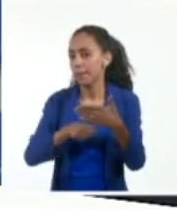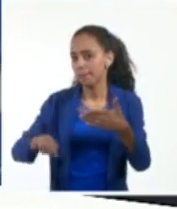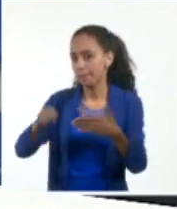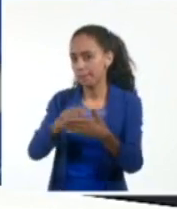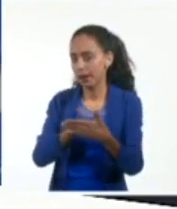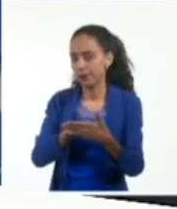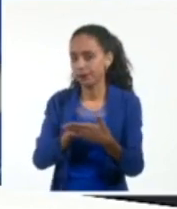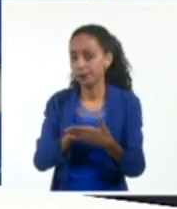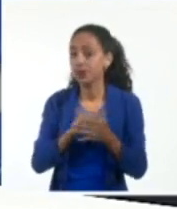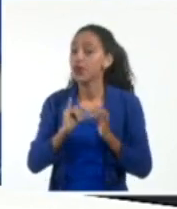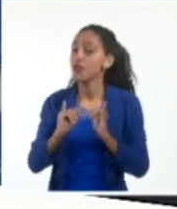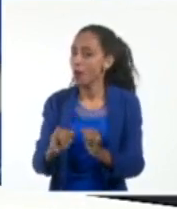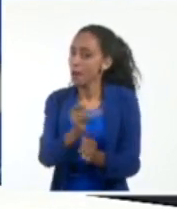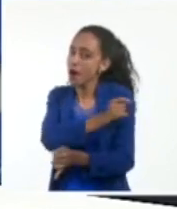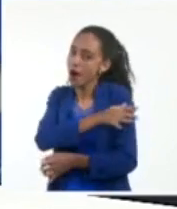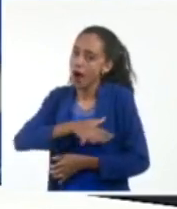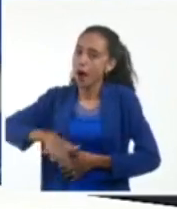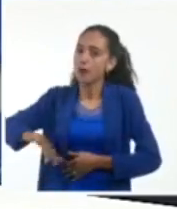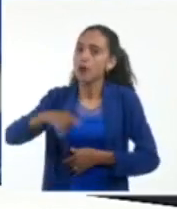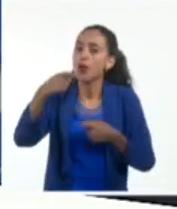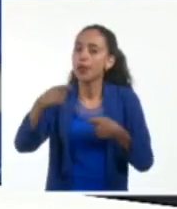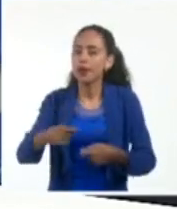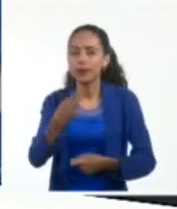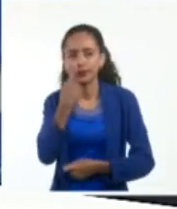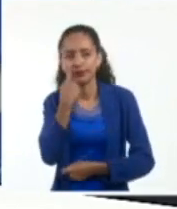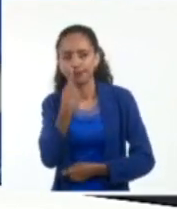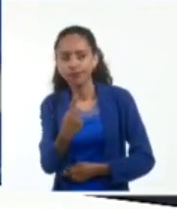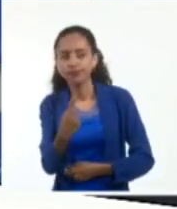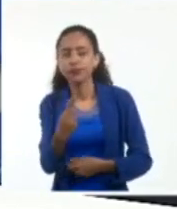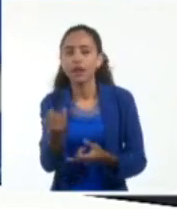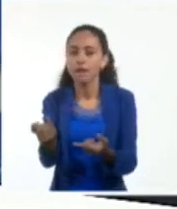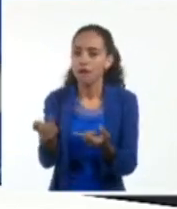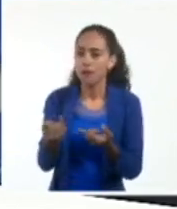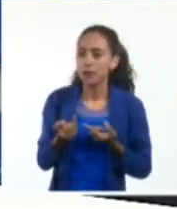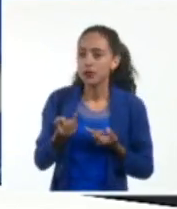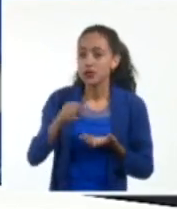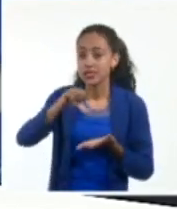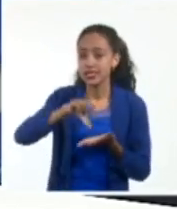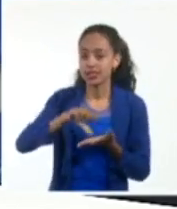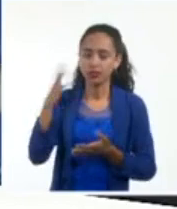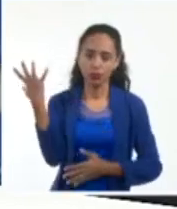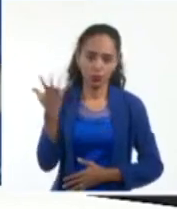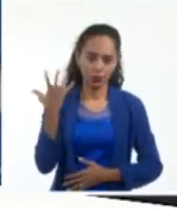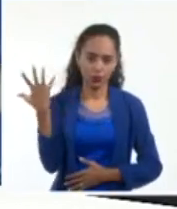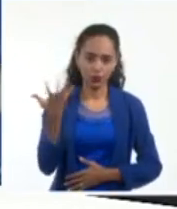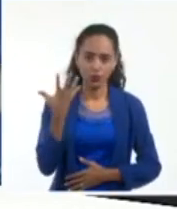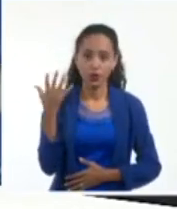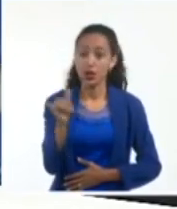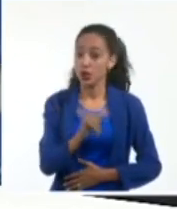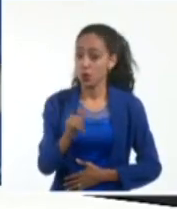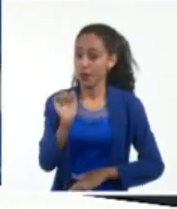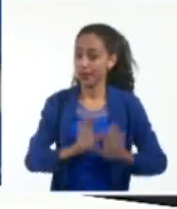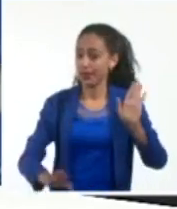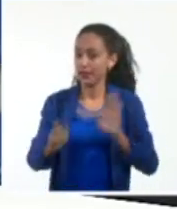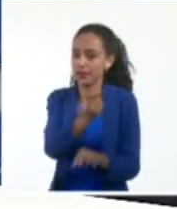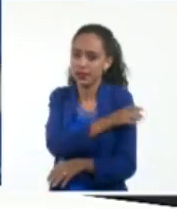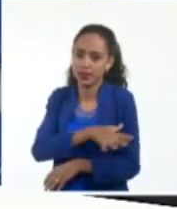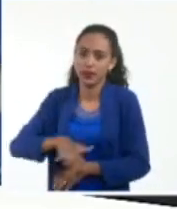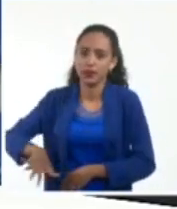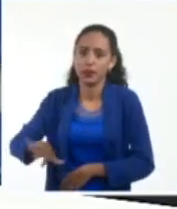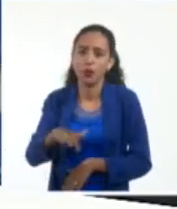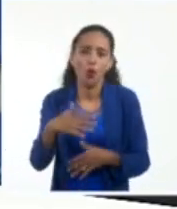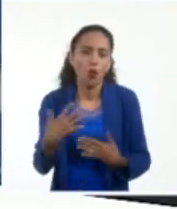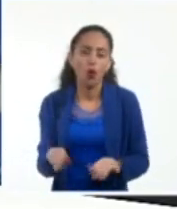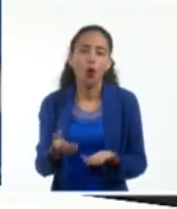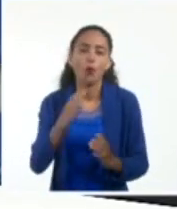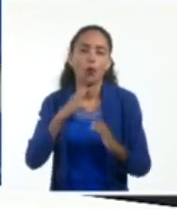Se orienta a la población mantenerse atenta a las informaciones del Instituto de Meteorología y la Defensa Civil a través de los medios